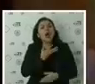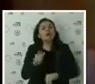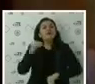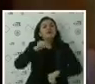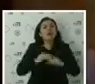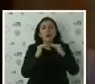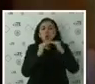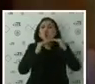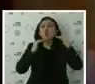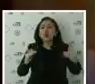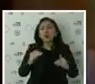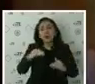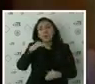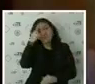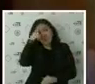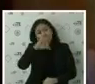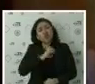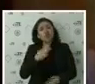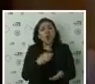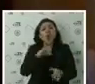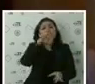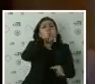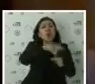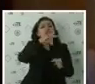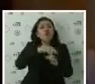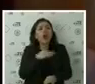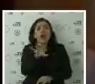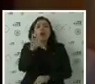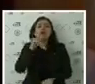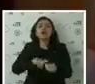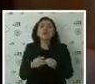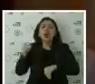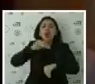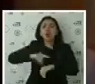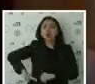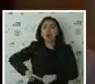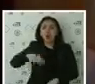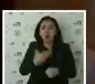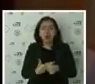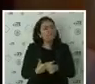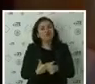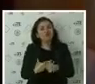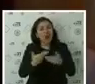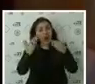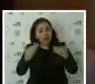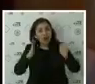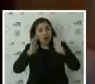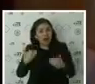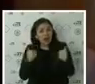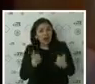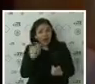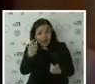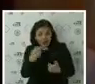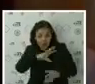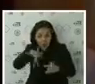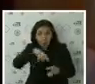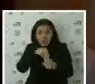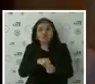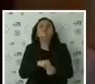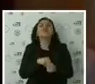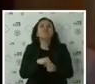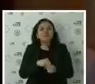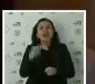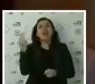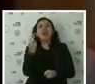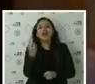ponderado la igualdad y la capacidad de elegir a los gobernantes. Pero haciendo una relectura de este concepto nos